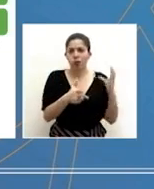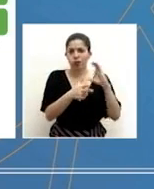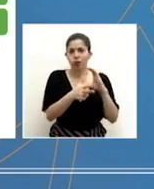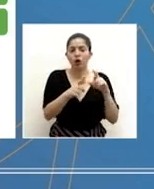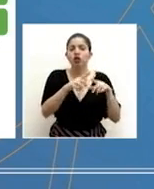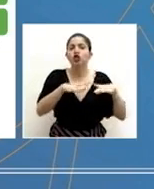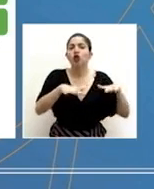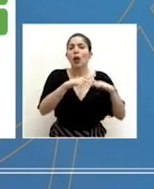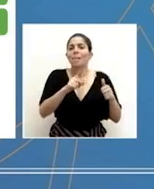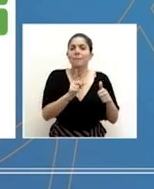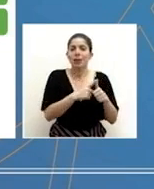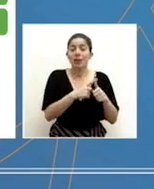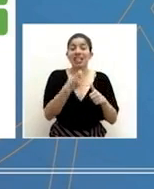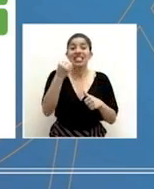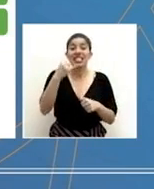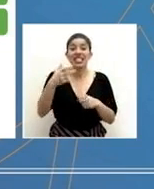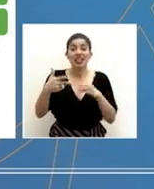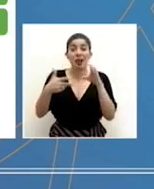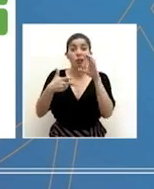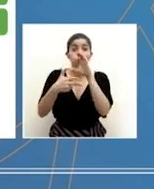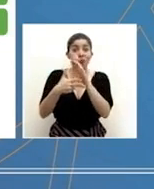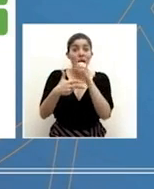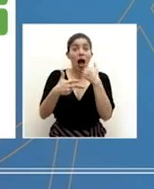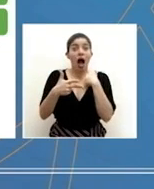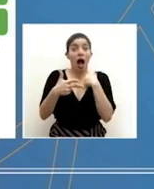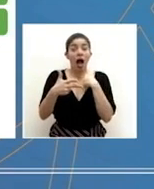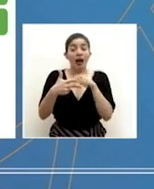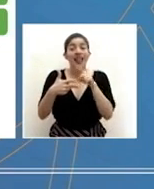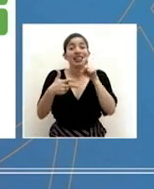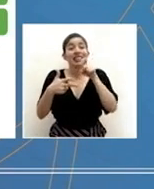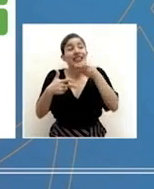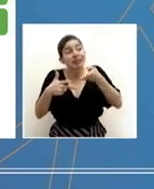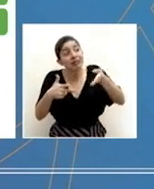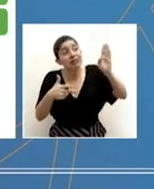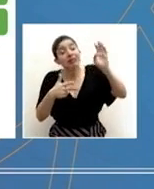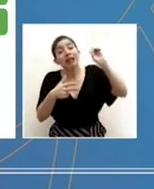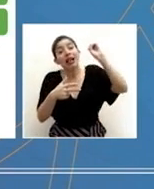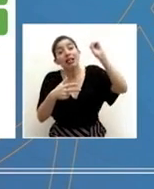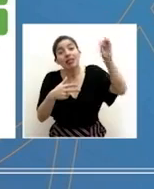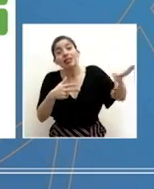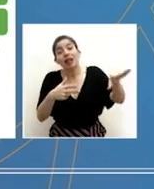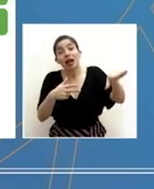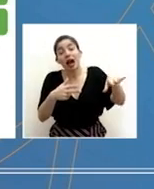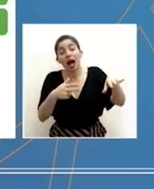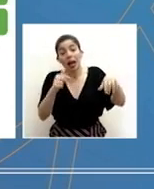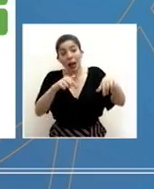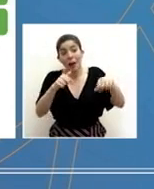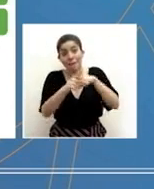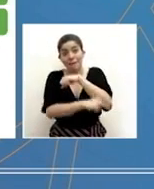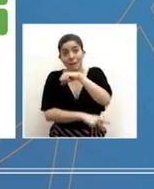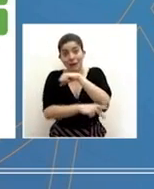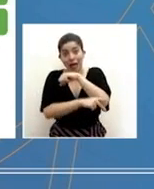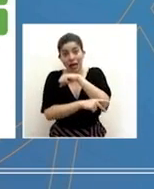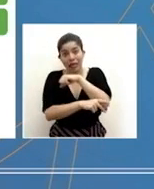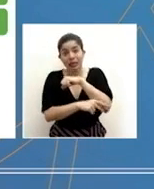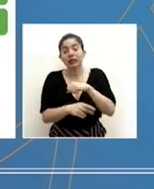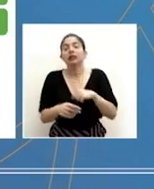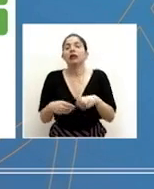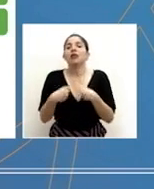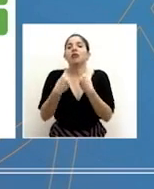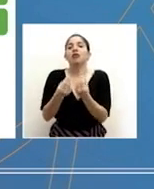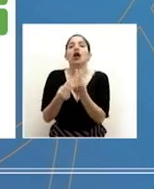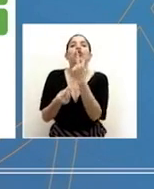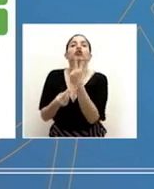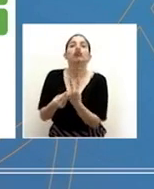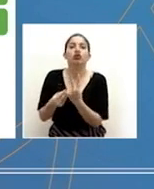Sin embargo, si llega con carga y tiene que ir a dejar esa carga ya a territorio nacional, se presentan